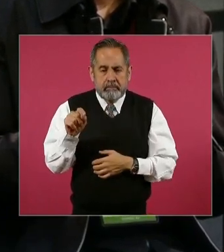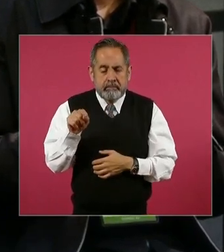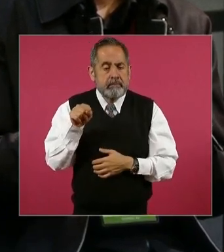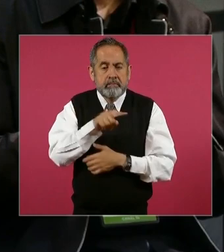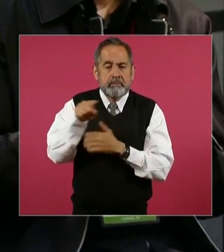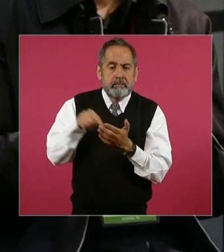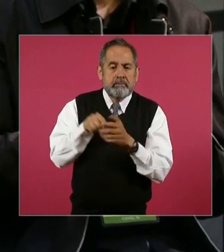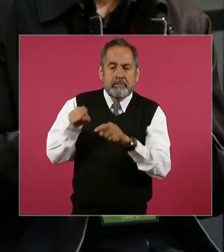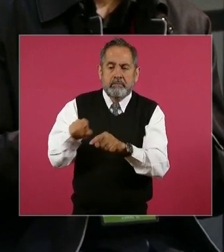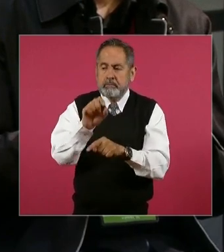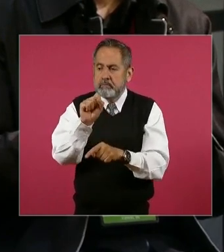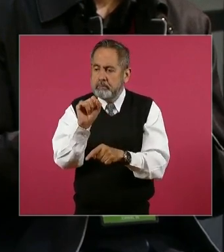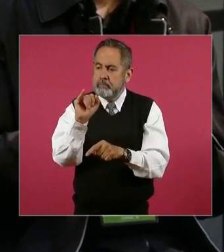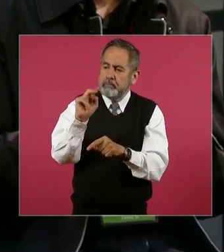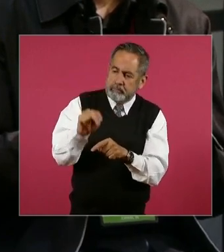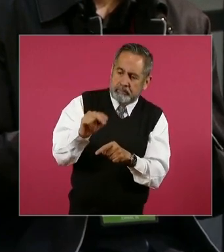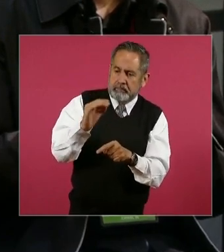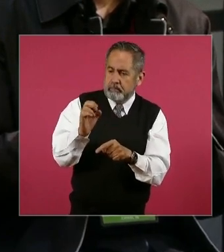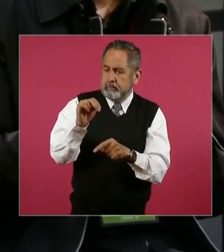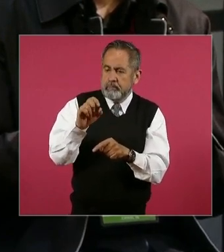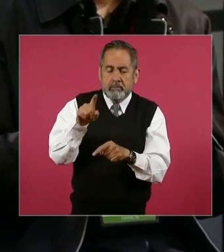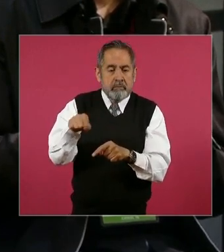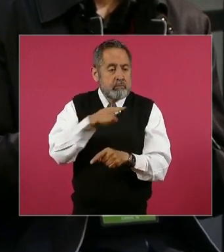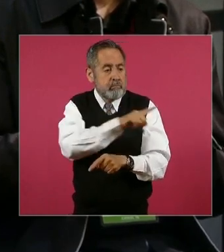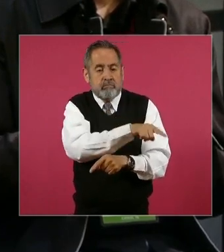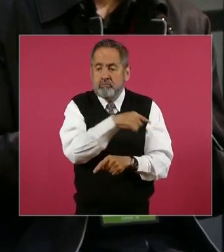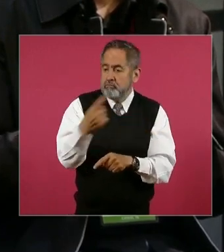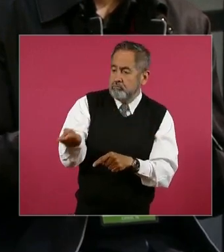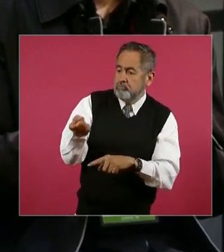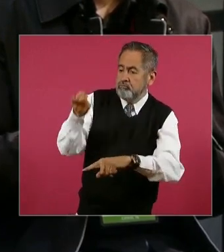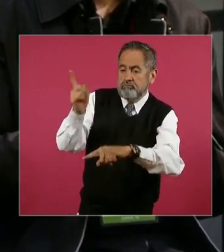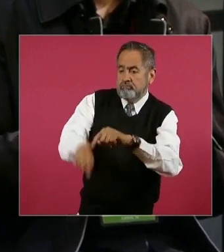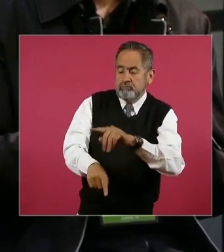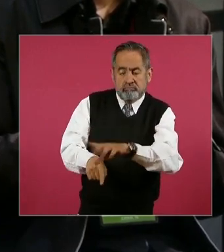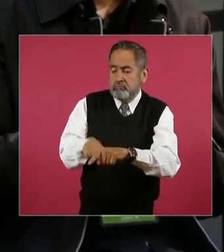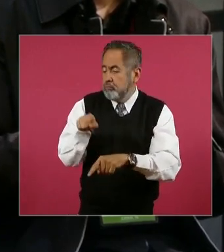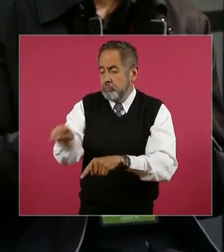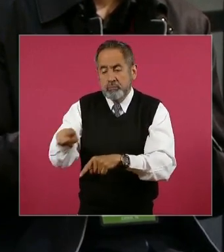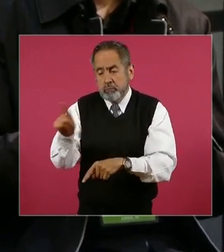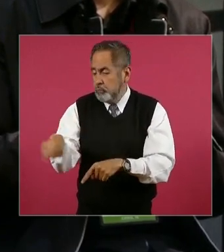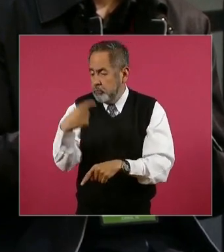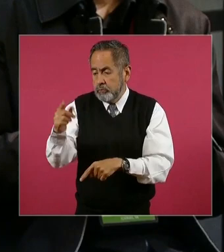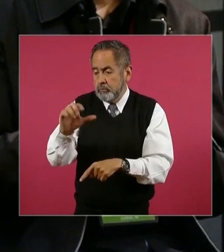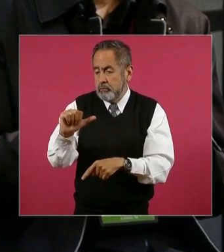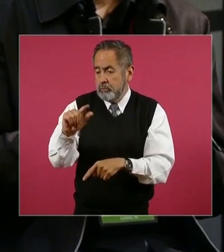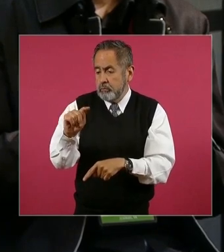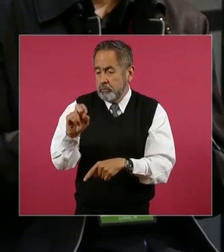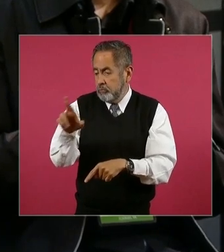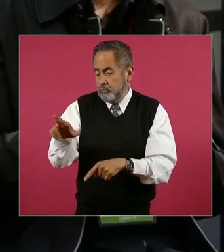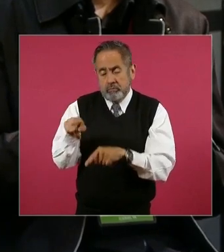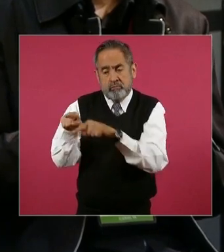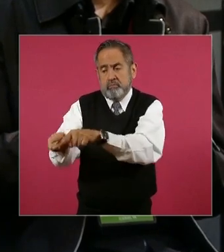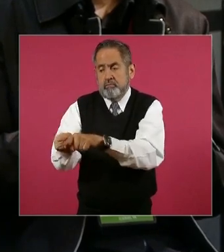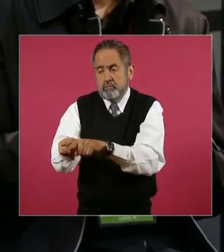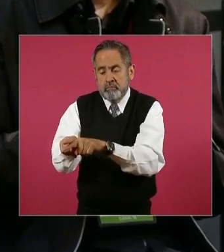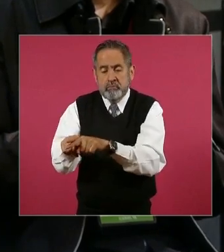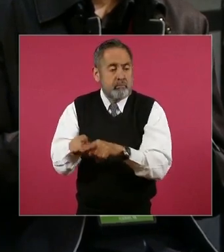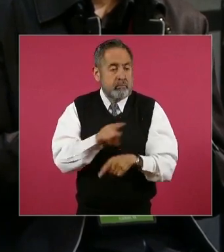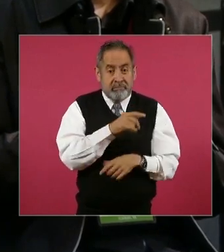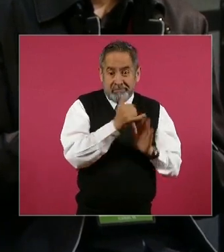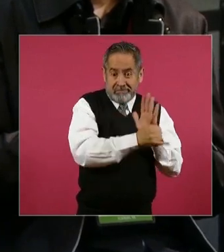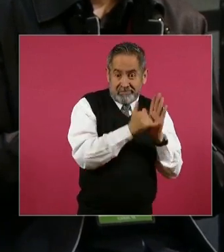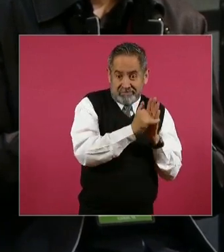el sitio sin censura recibió el reclamo de derecho de autor por parte de YouTube